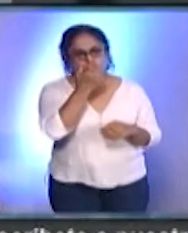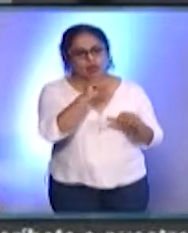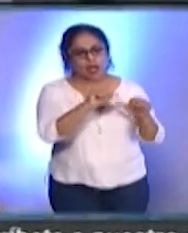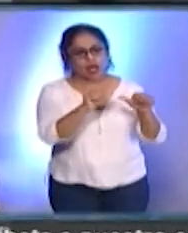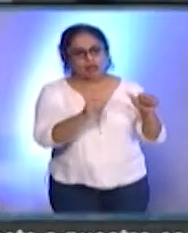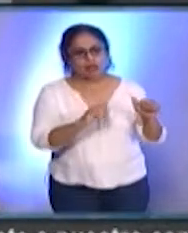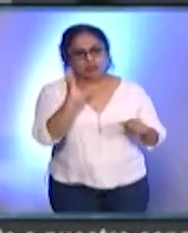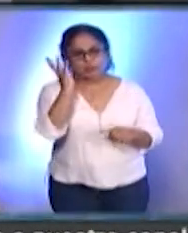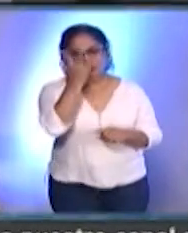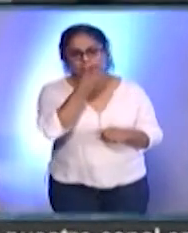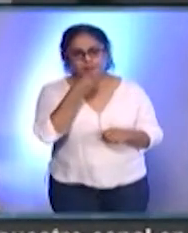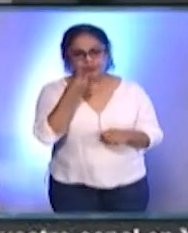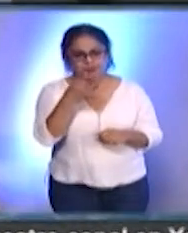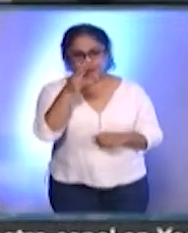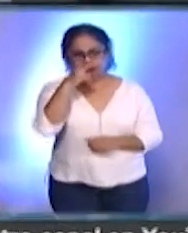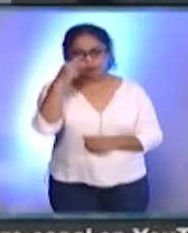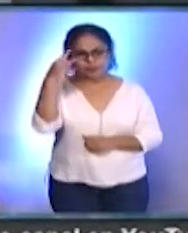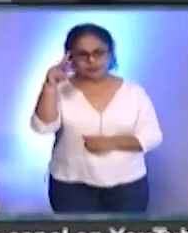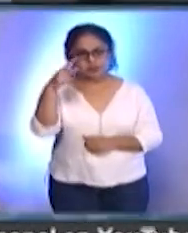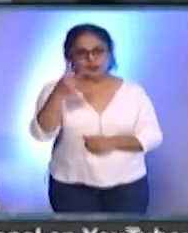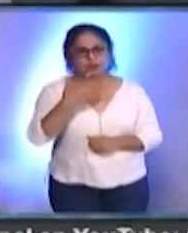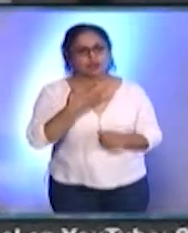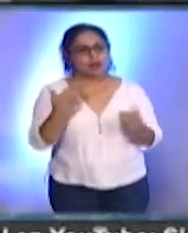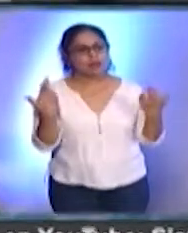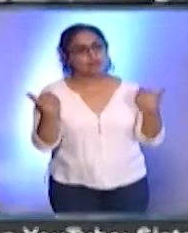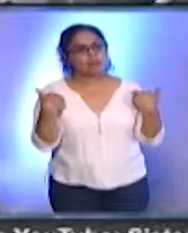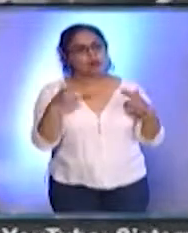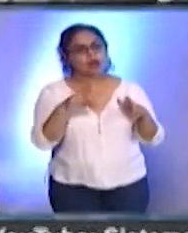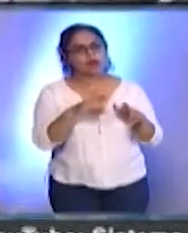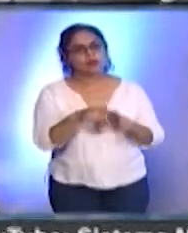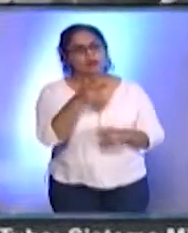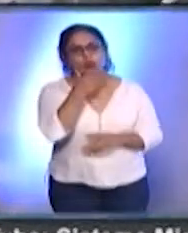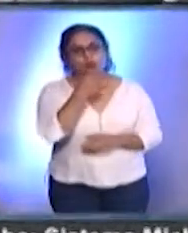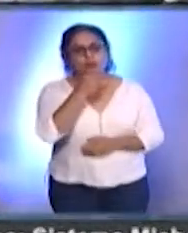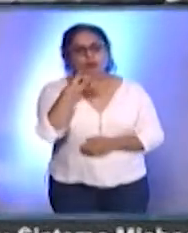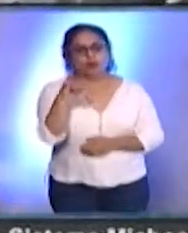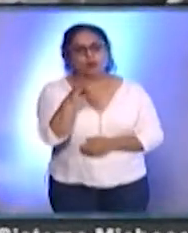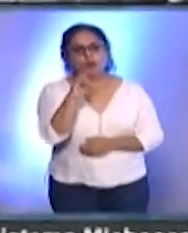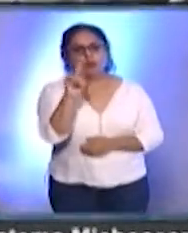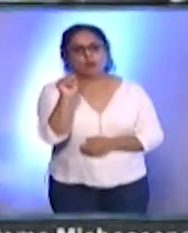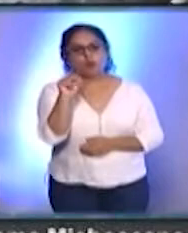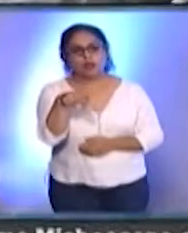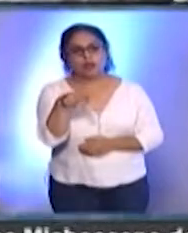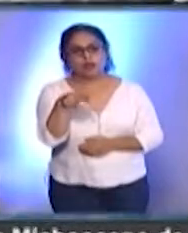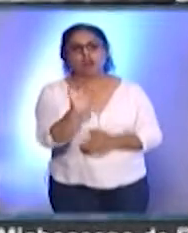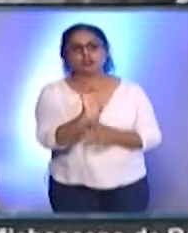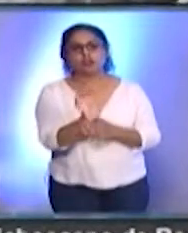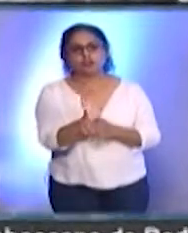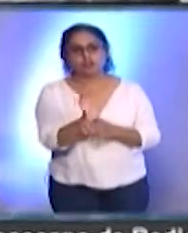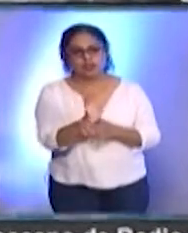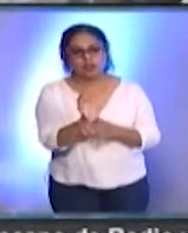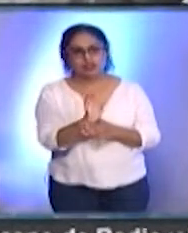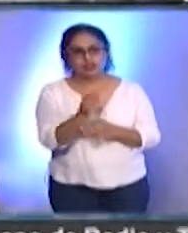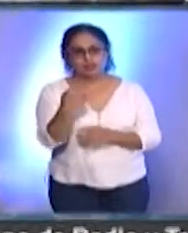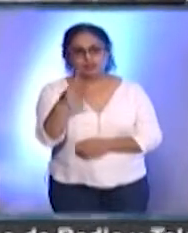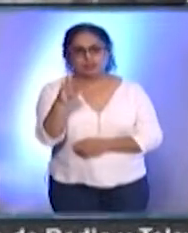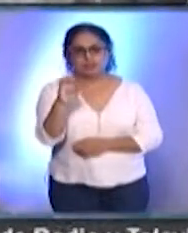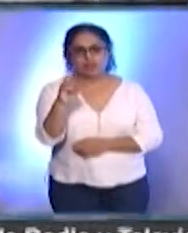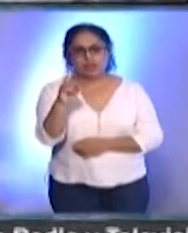de Bellas Artes, donde tuvo como maestro de verso al escritor Juan José Arreola. Debutó en el cine en la cinta Pedro Páramo